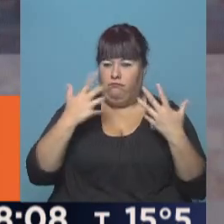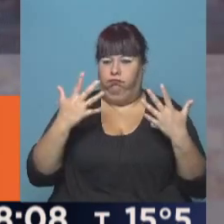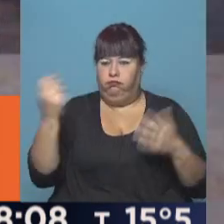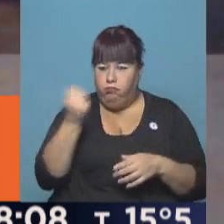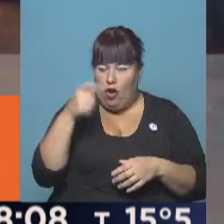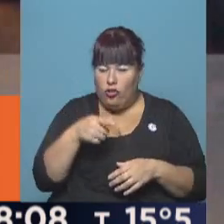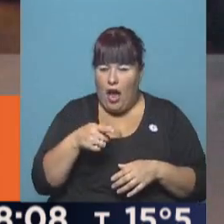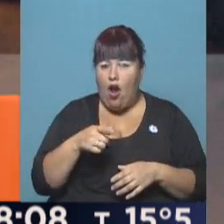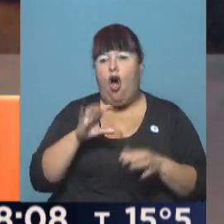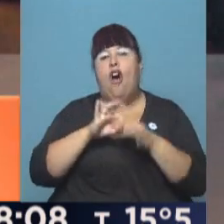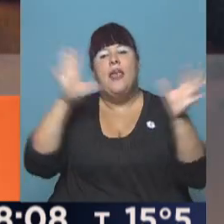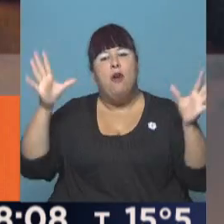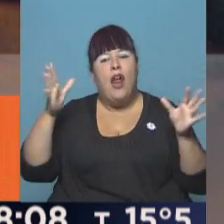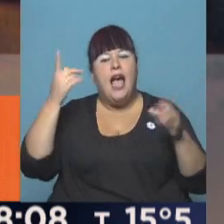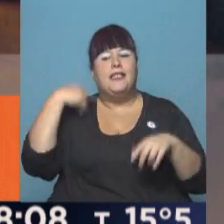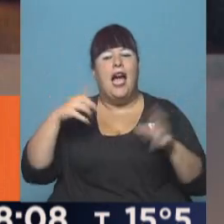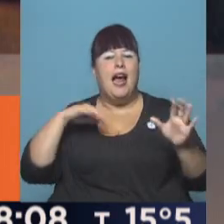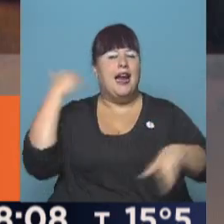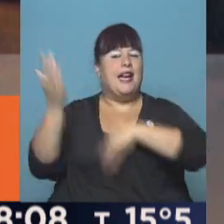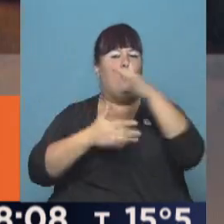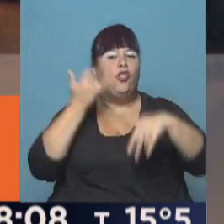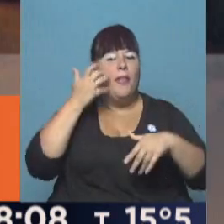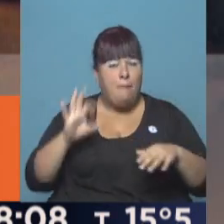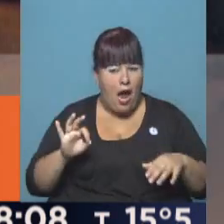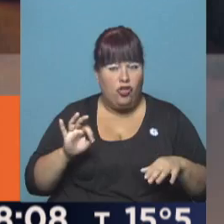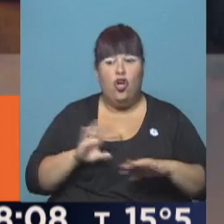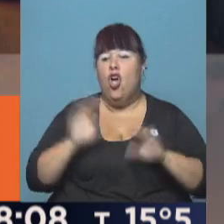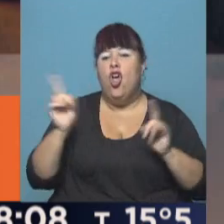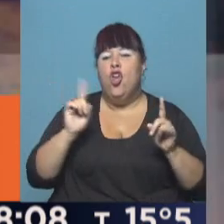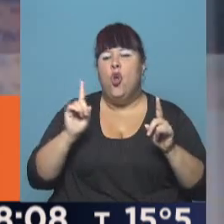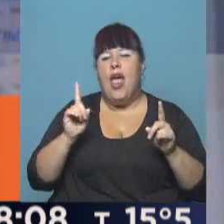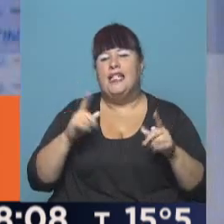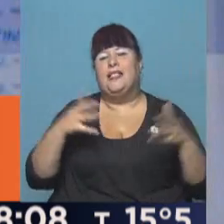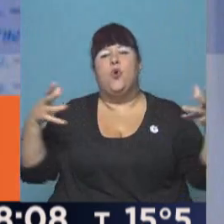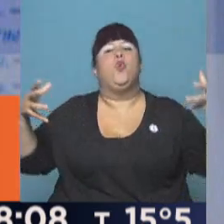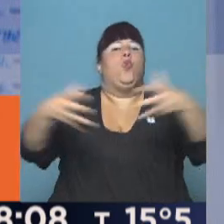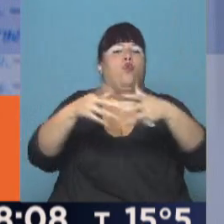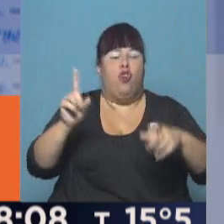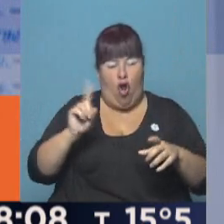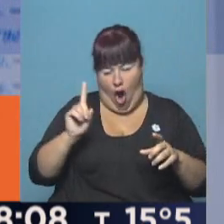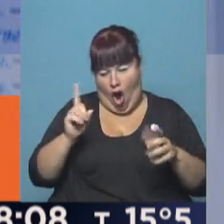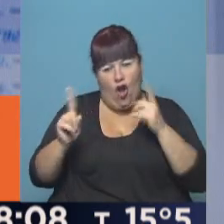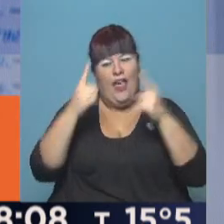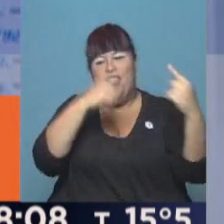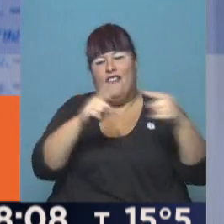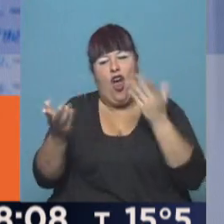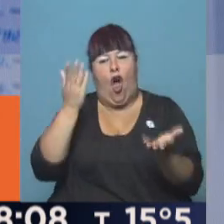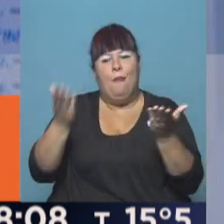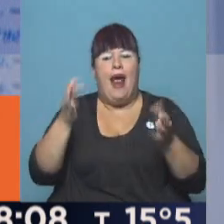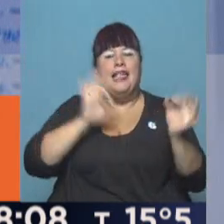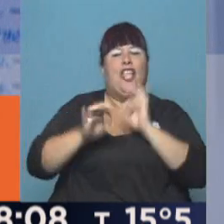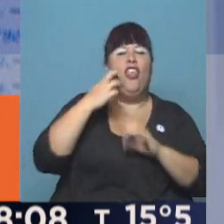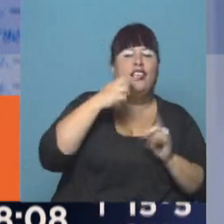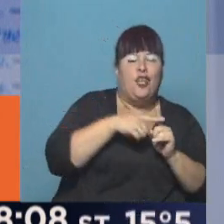popular o democrática fue la Revolución de Mayo. Por supuesto no es un hecho de masas. O sea, no vamos a comparar los hechos del siglo